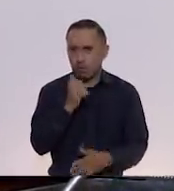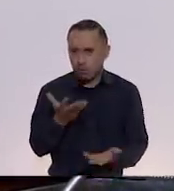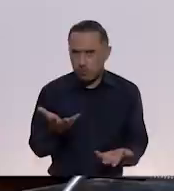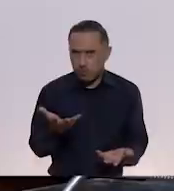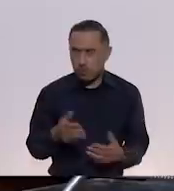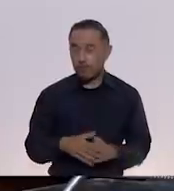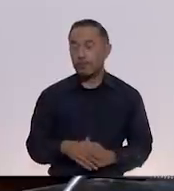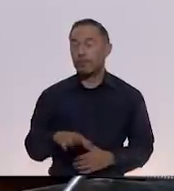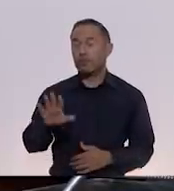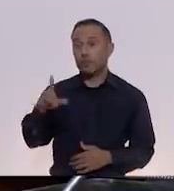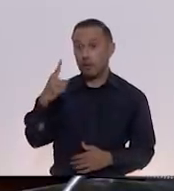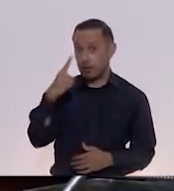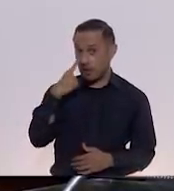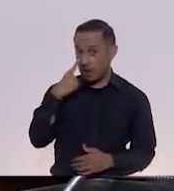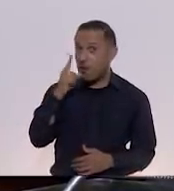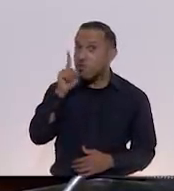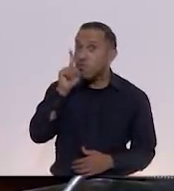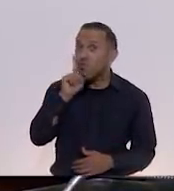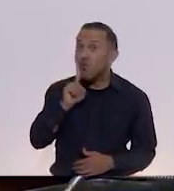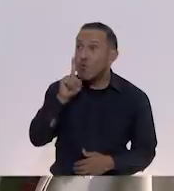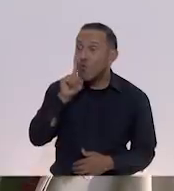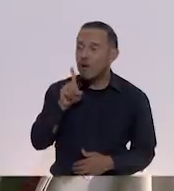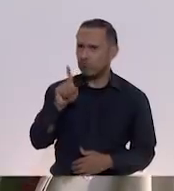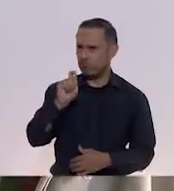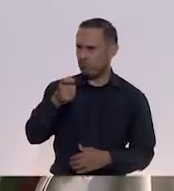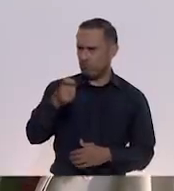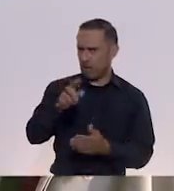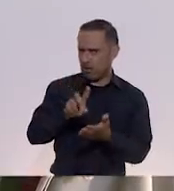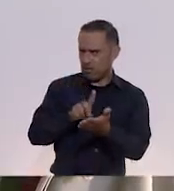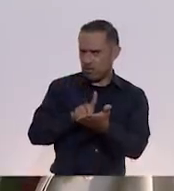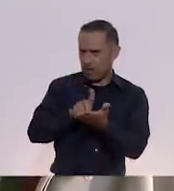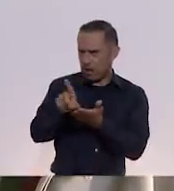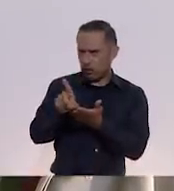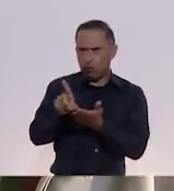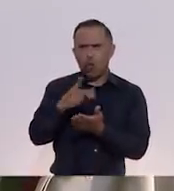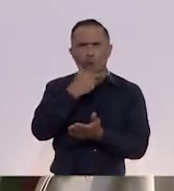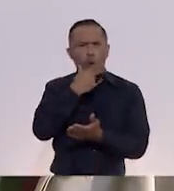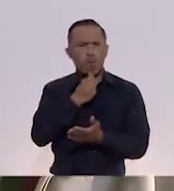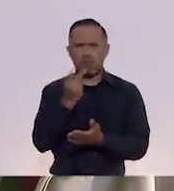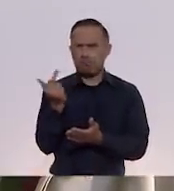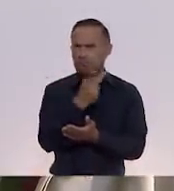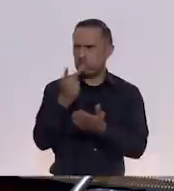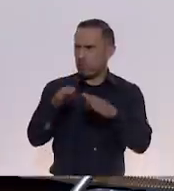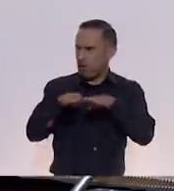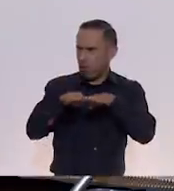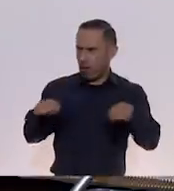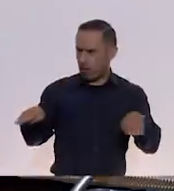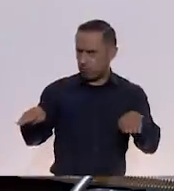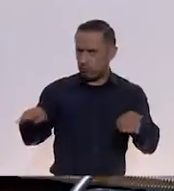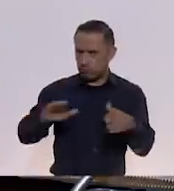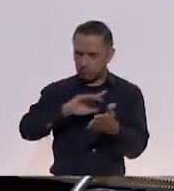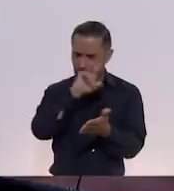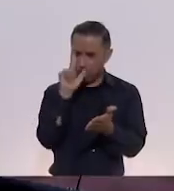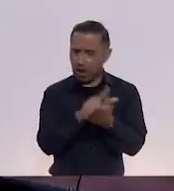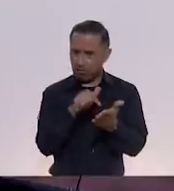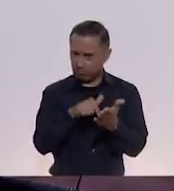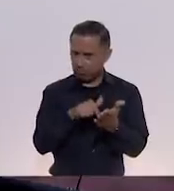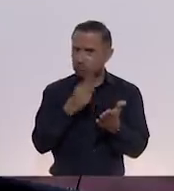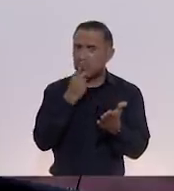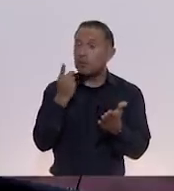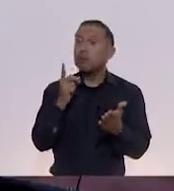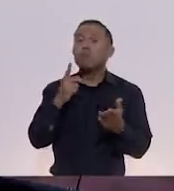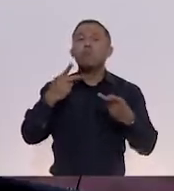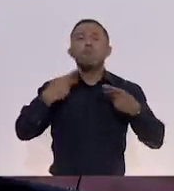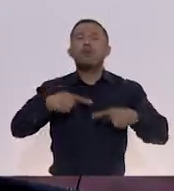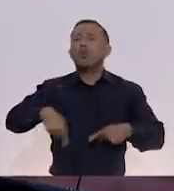mujeres tienen el derecho de ser tratadas en plena igualdad que los hombres. La ley dice que cualquier persona